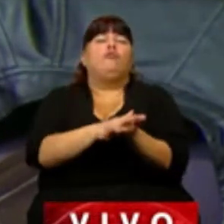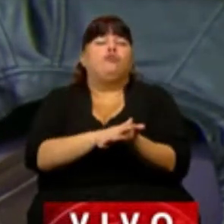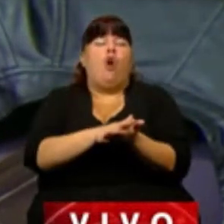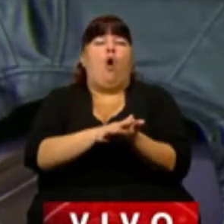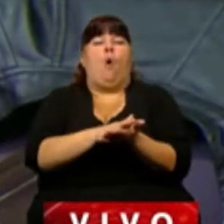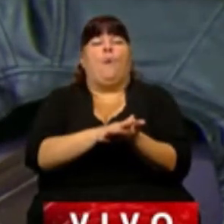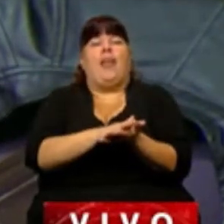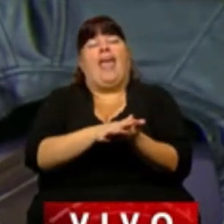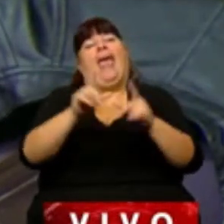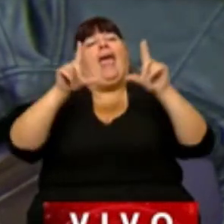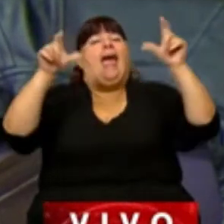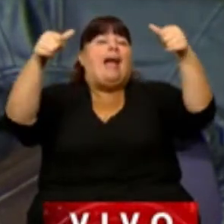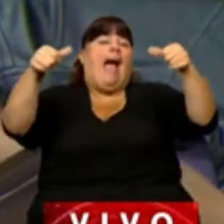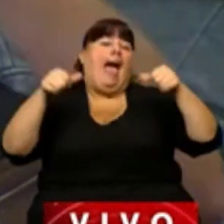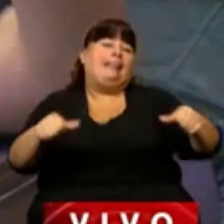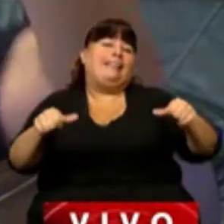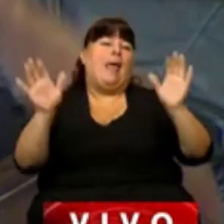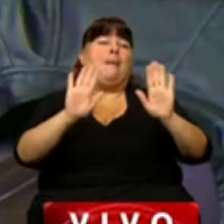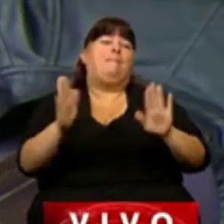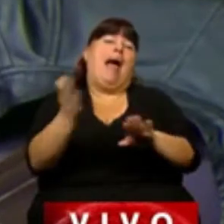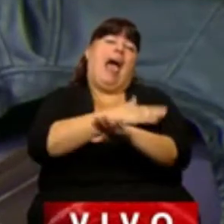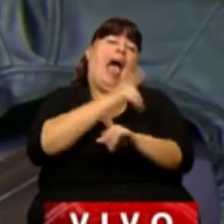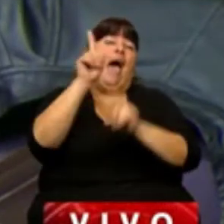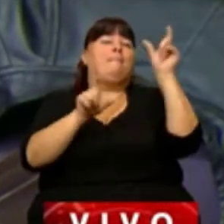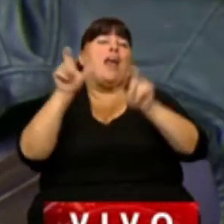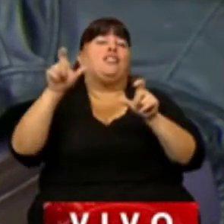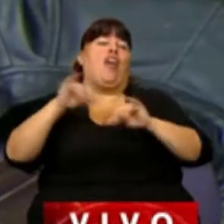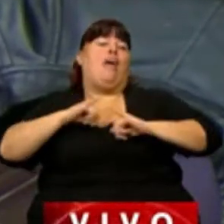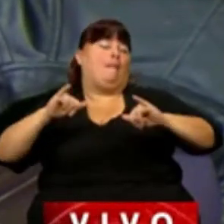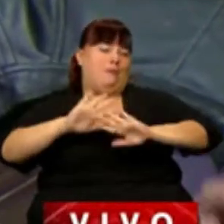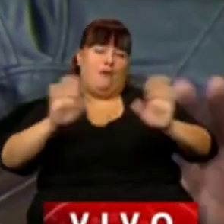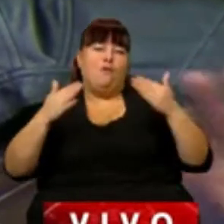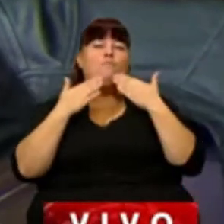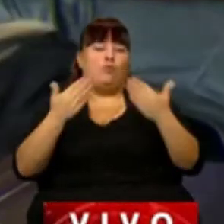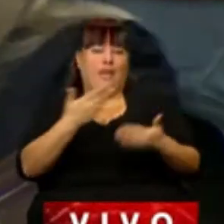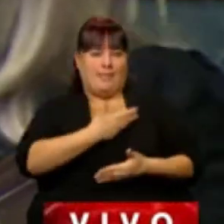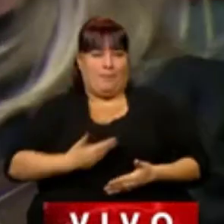con cartelitos preparados por alguna gente de marketing. Gracias. Muchas gracias, señor presidente. Diputada.